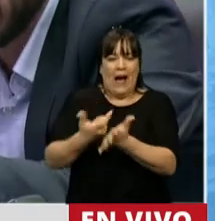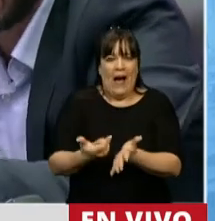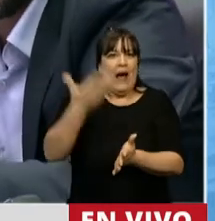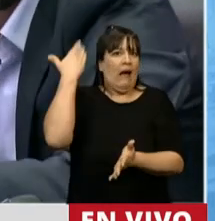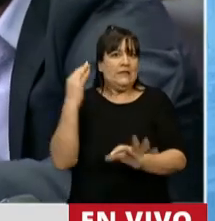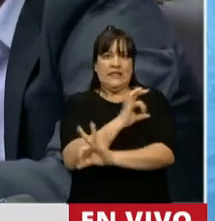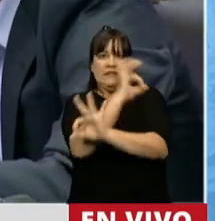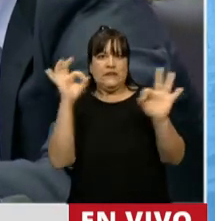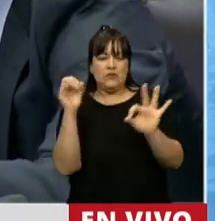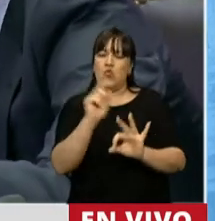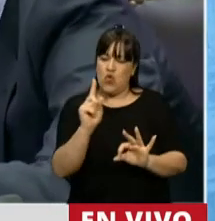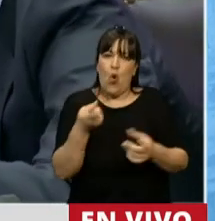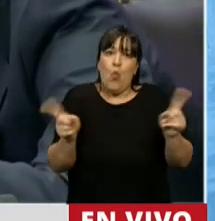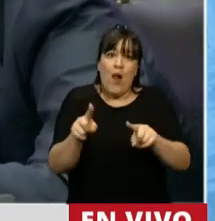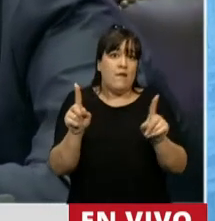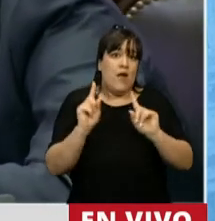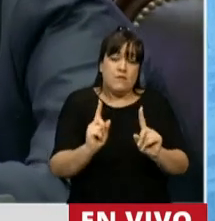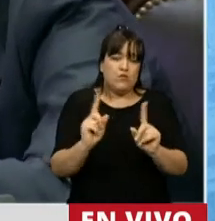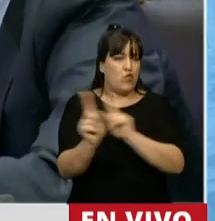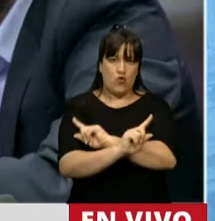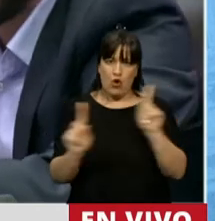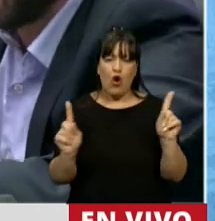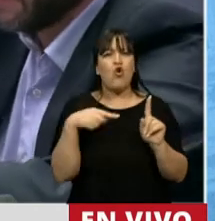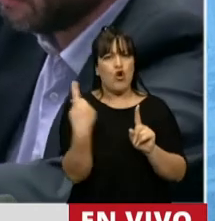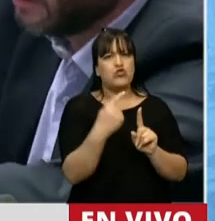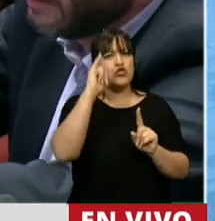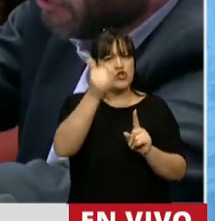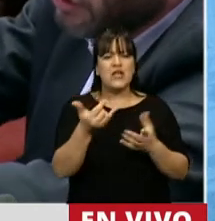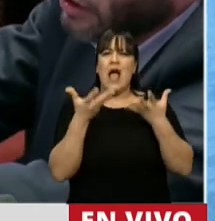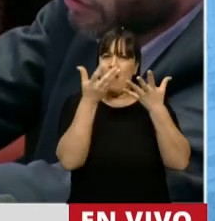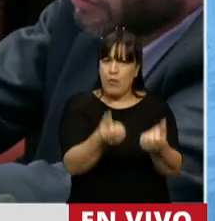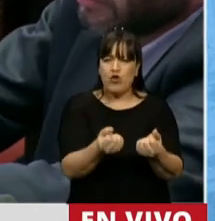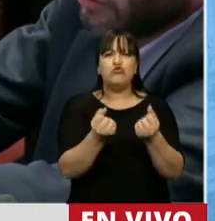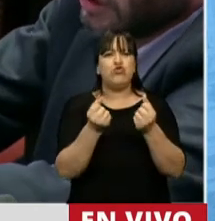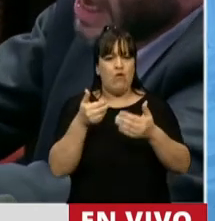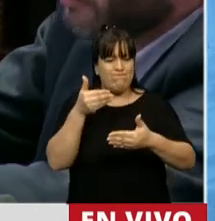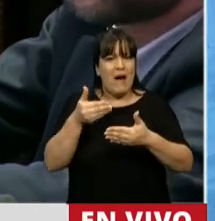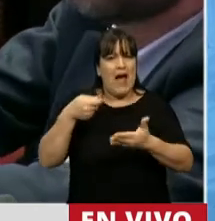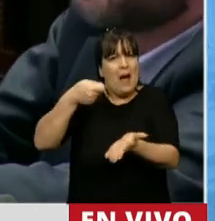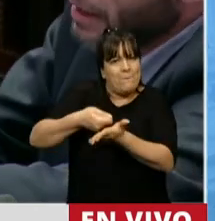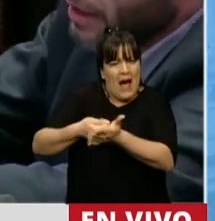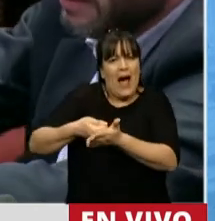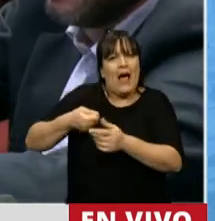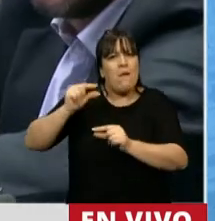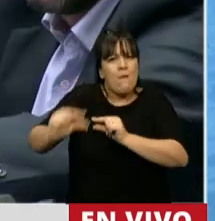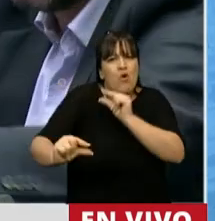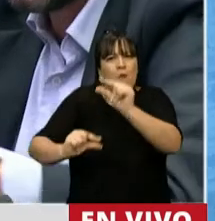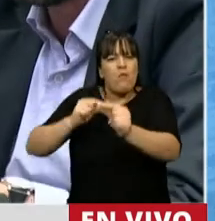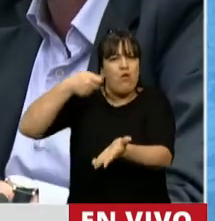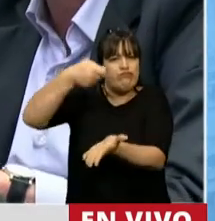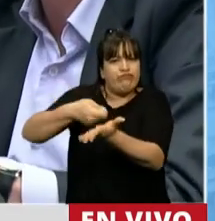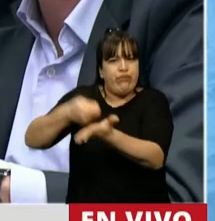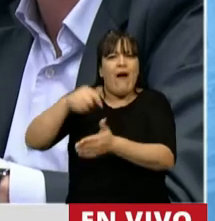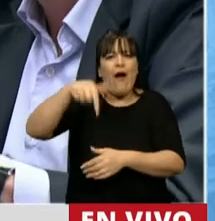vez más, vamos a manifestar nuestro acompañamiento en este proceso que ahora comprende